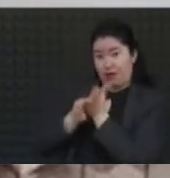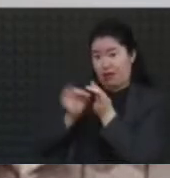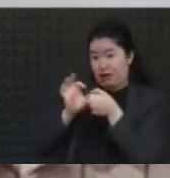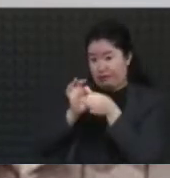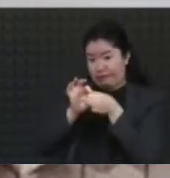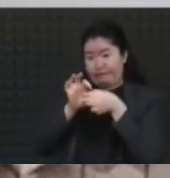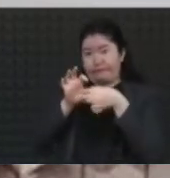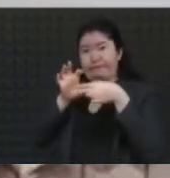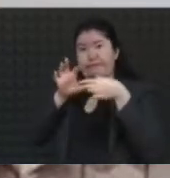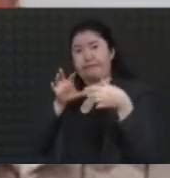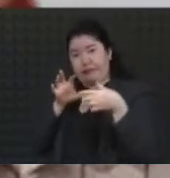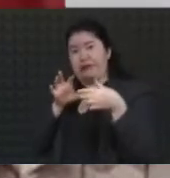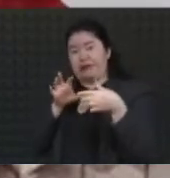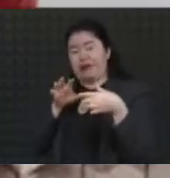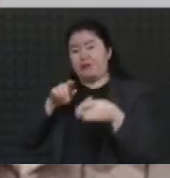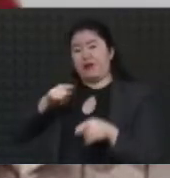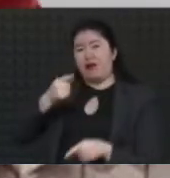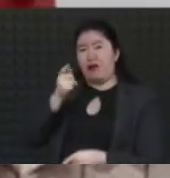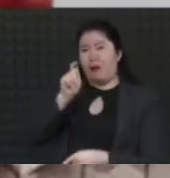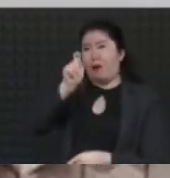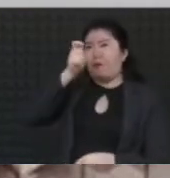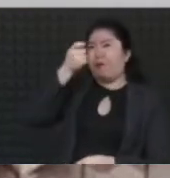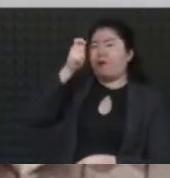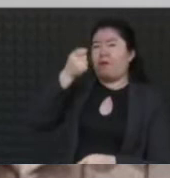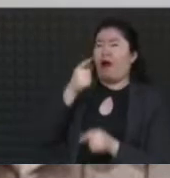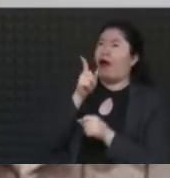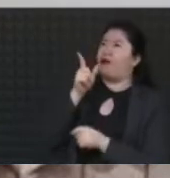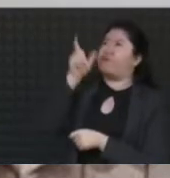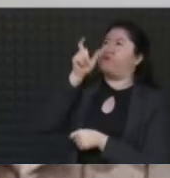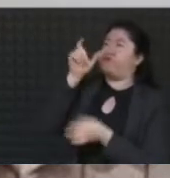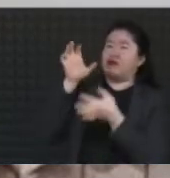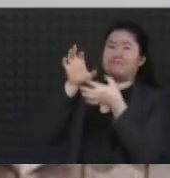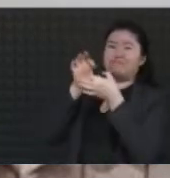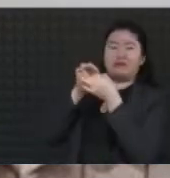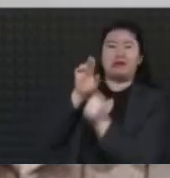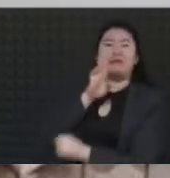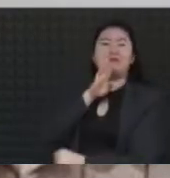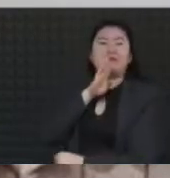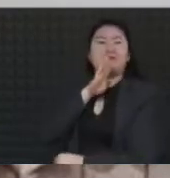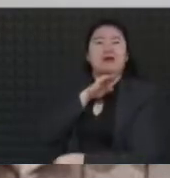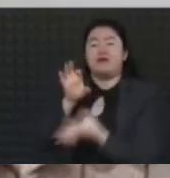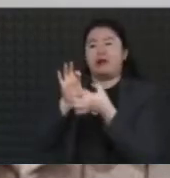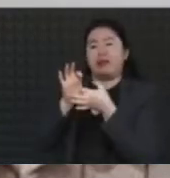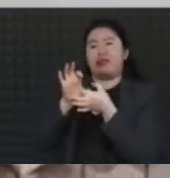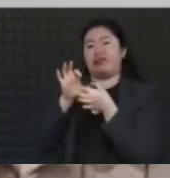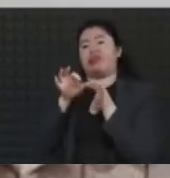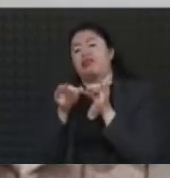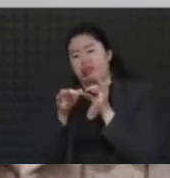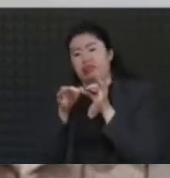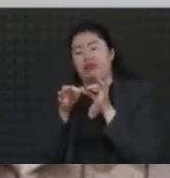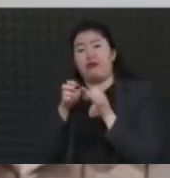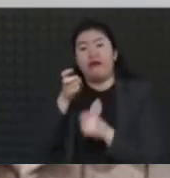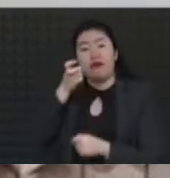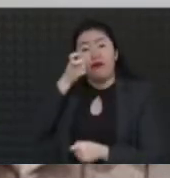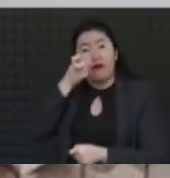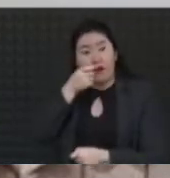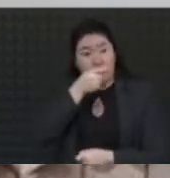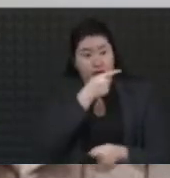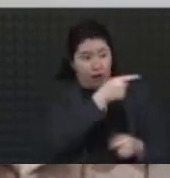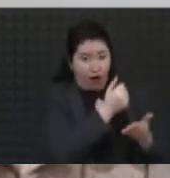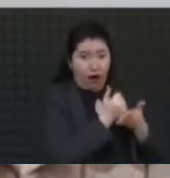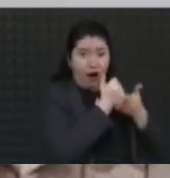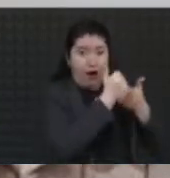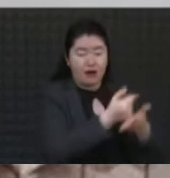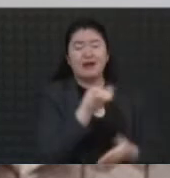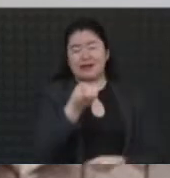mal soldados y por lo tanto lo tenemos que tomar con otros elementos. Eso es lo que menciona como causa inmediata de